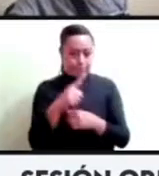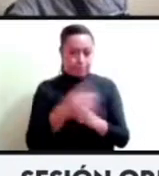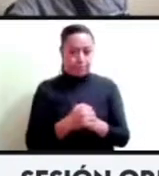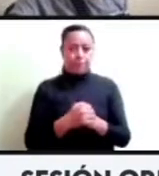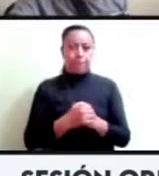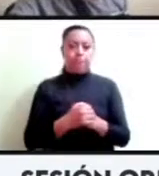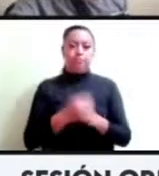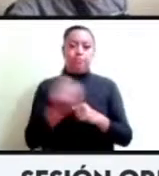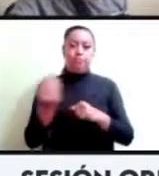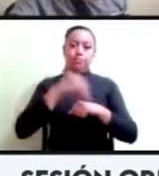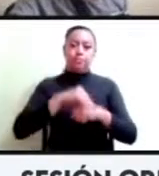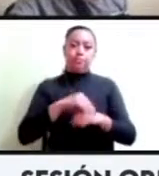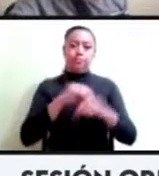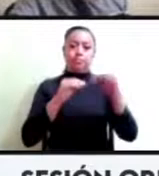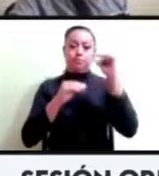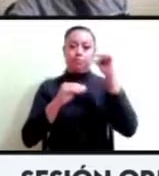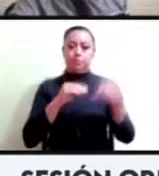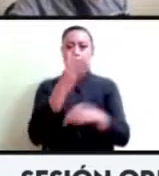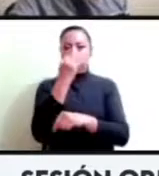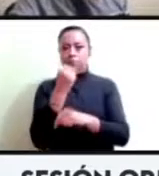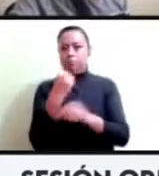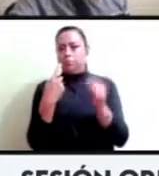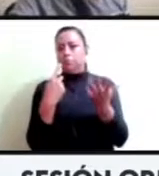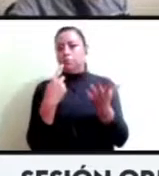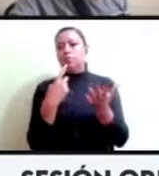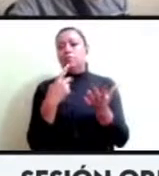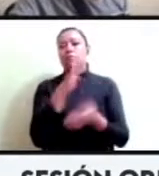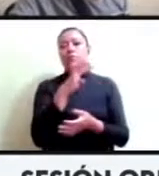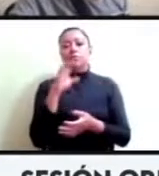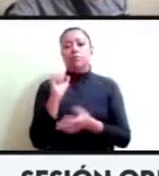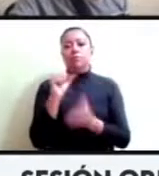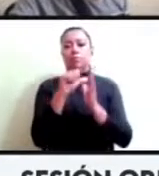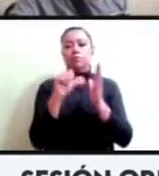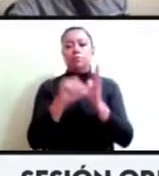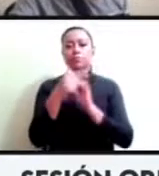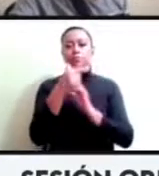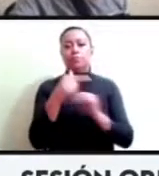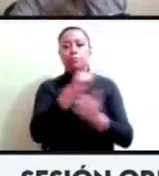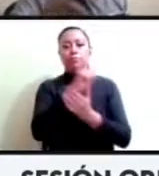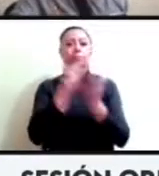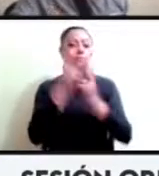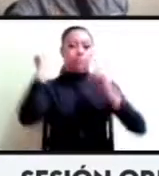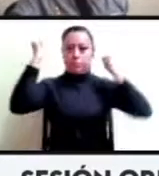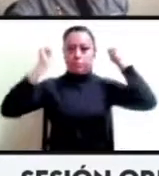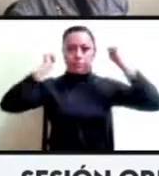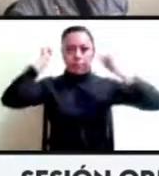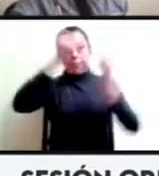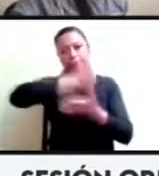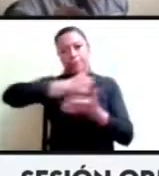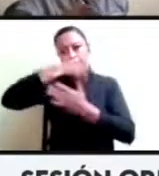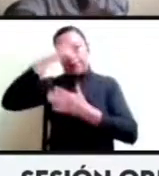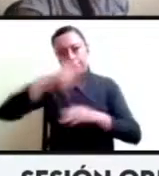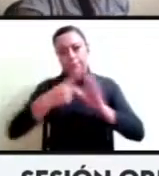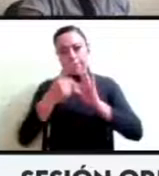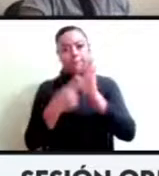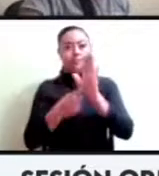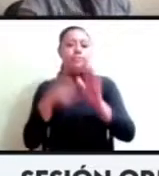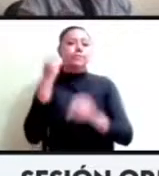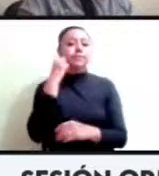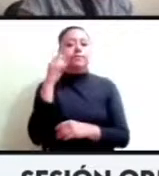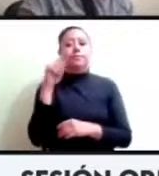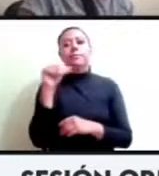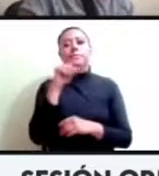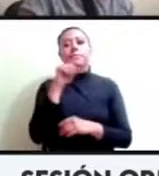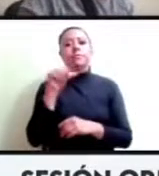la fracción 9 bis al artículo 7 de la Ley de Turismo de la Ciudad de México, se concede uso de la palabra al diputado Nazario Norberto Sánchez, integrante del Grupo Parlamentario de